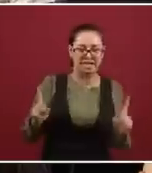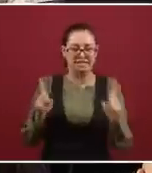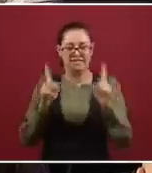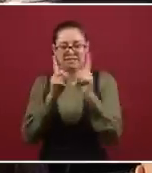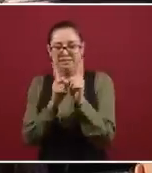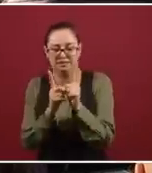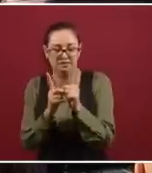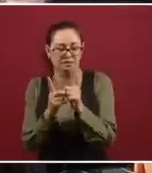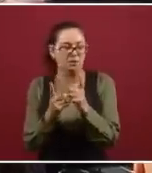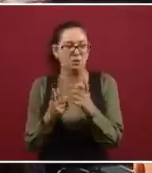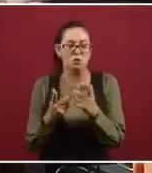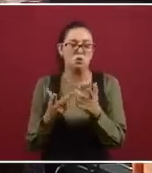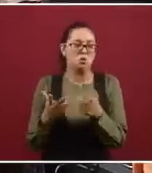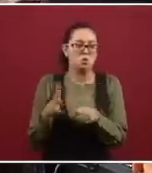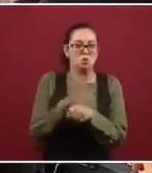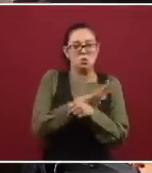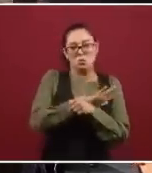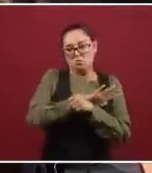y estaba yendo